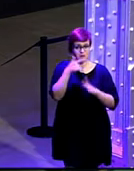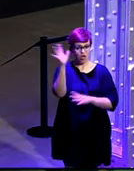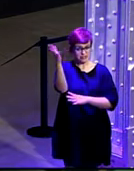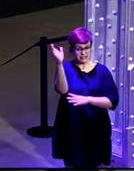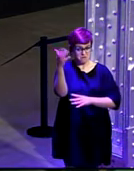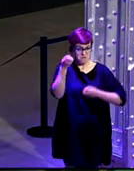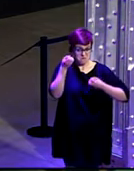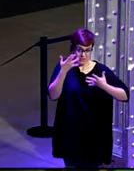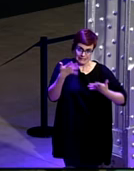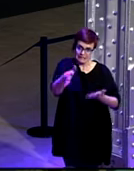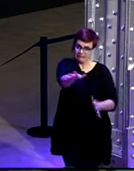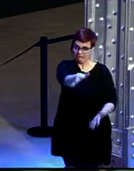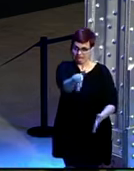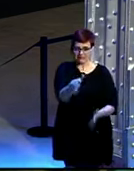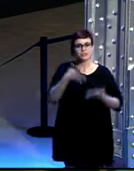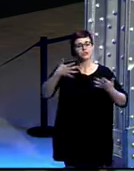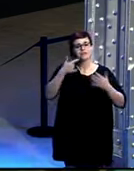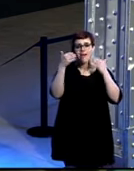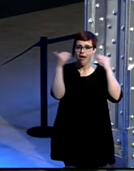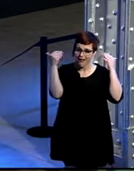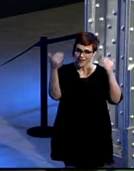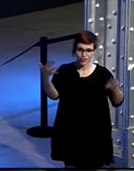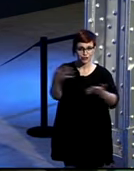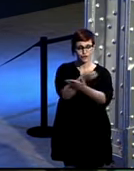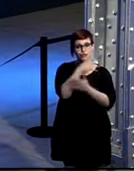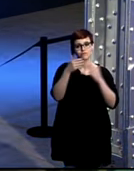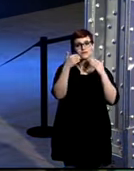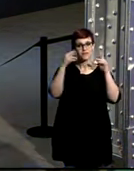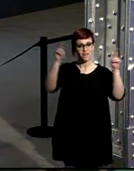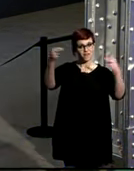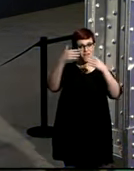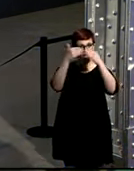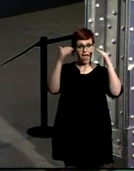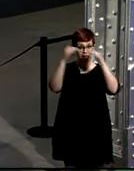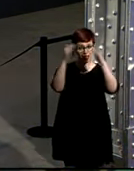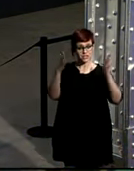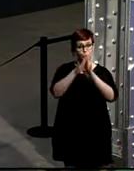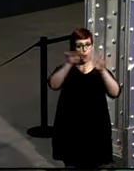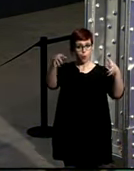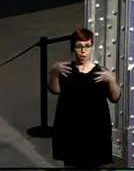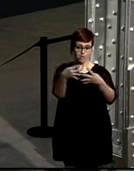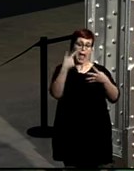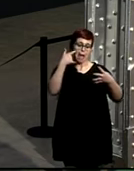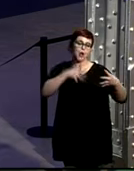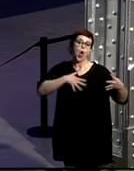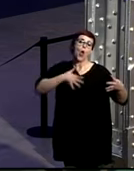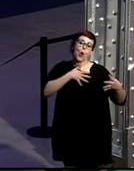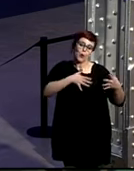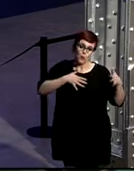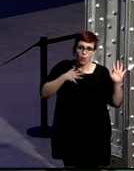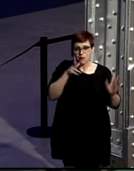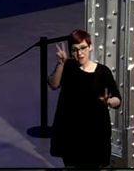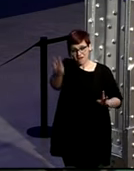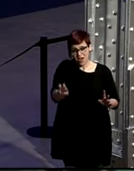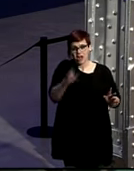no se puede andar por ahí. Igualmente, gracias a todos los que nos están viendo desde casa, conectados a la web. Es mucho más cómodo, pero también nos